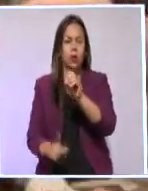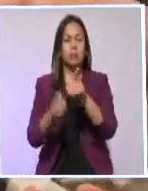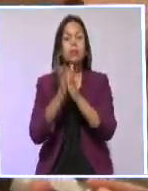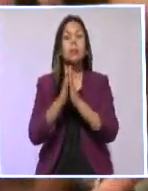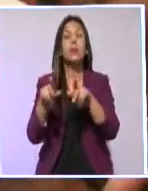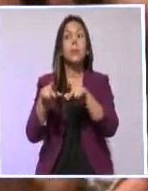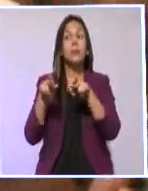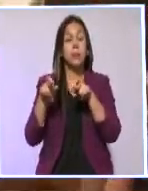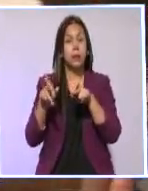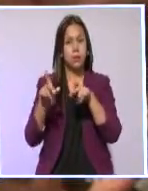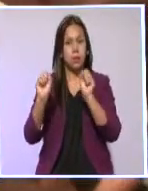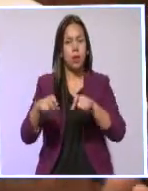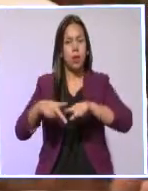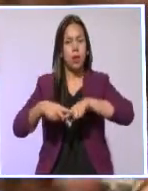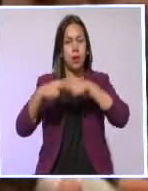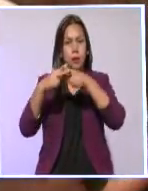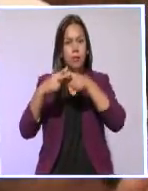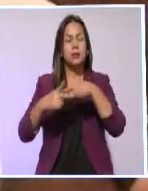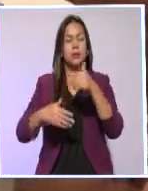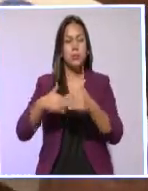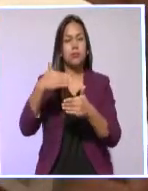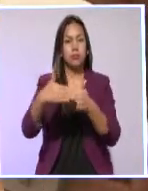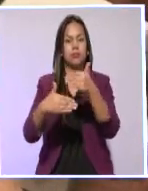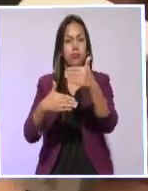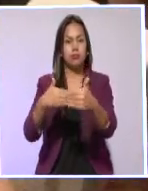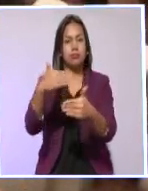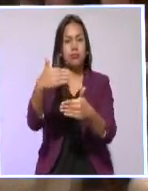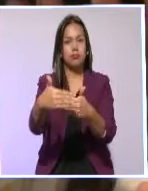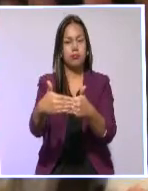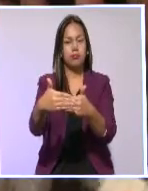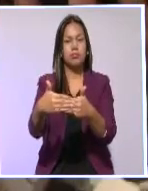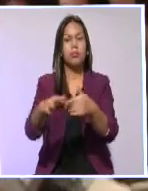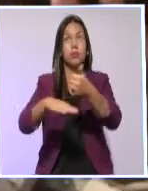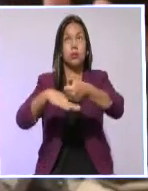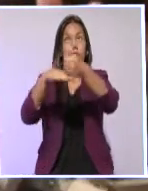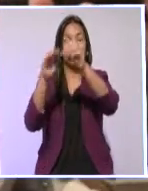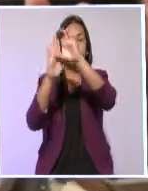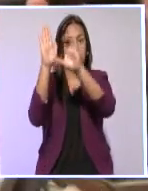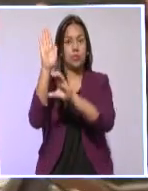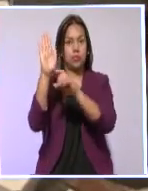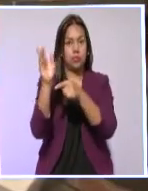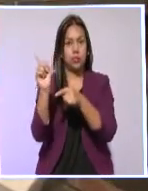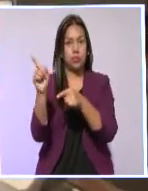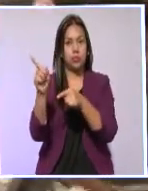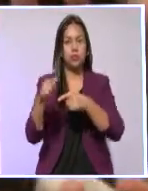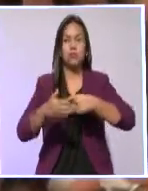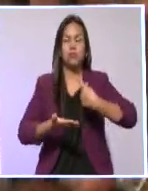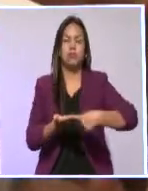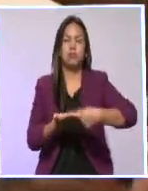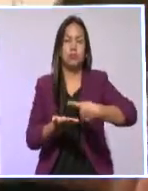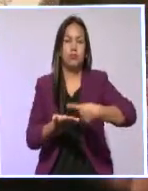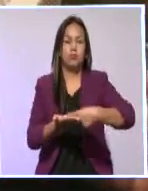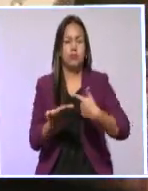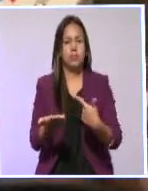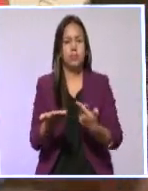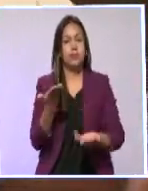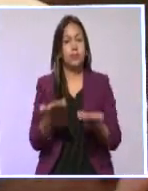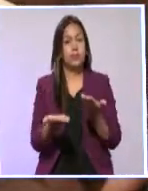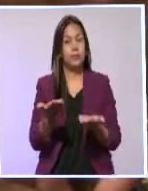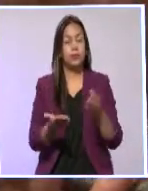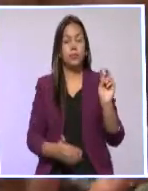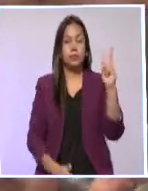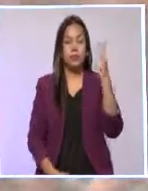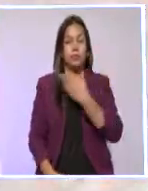para iniciar el proceso dentro de la Corte Nacional de Justicia en virtud del fuero que tiene pues el